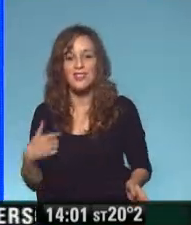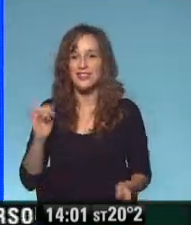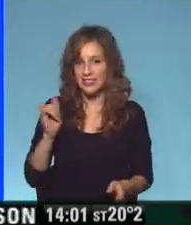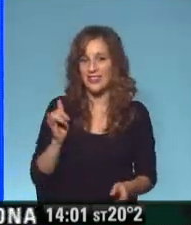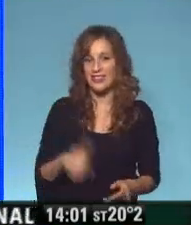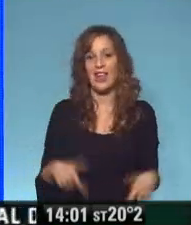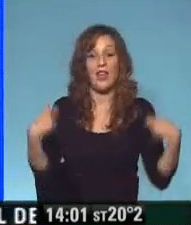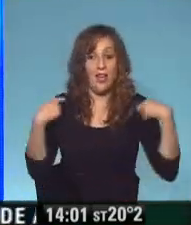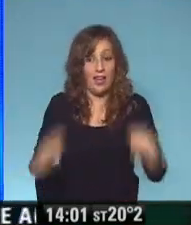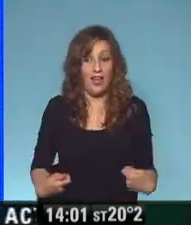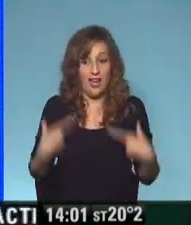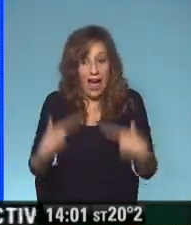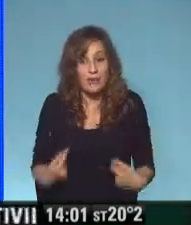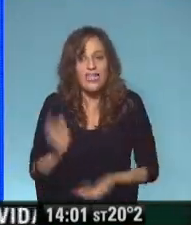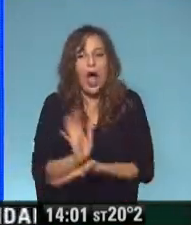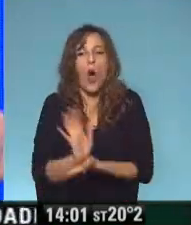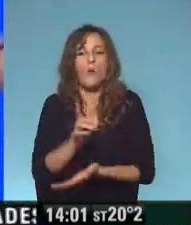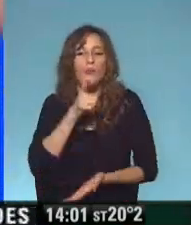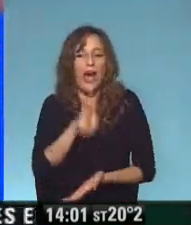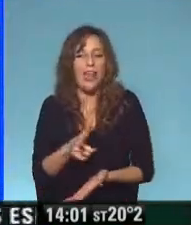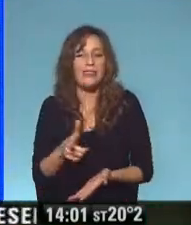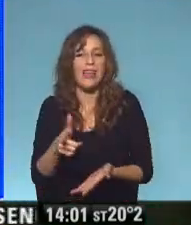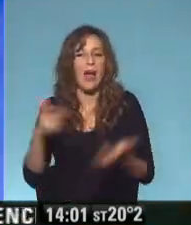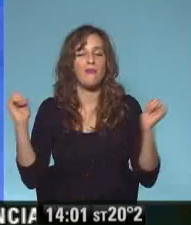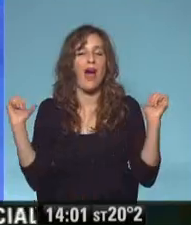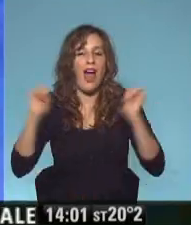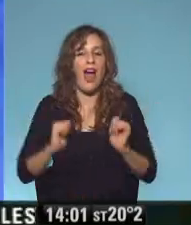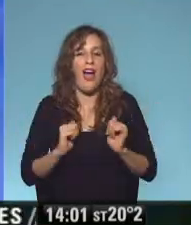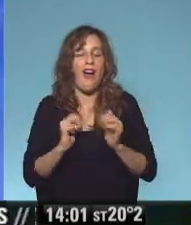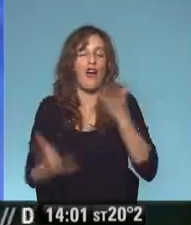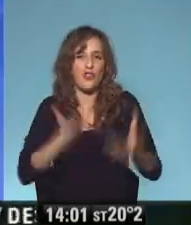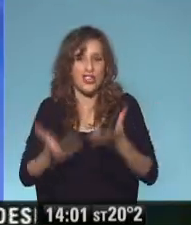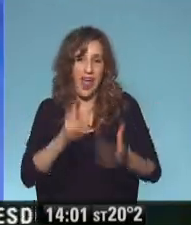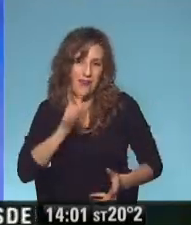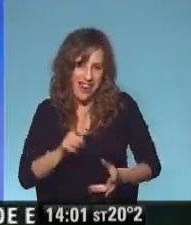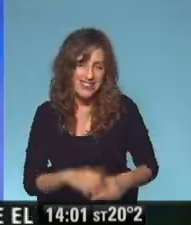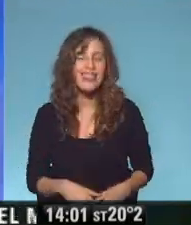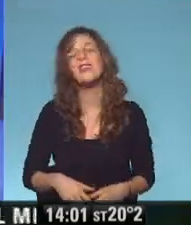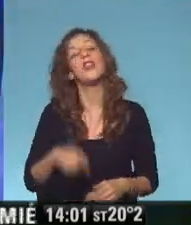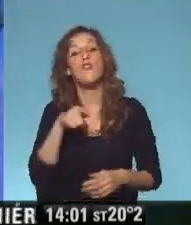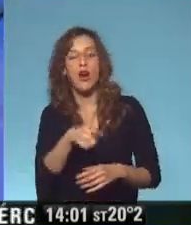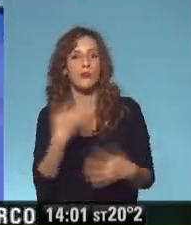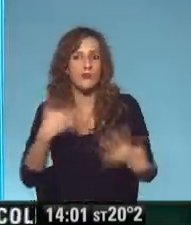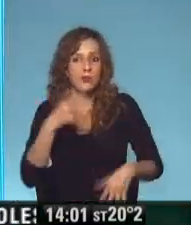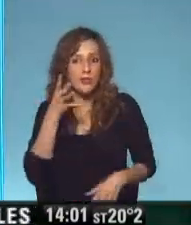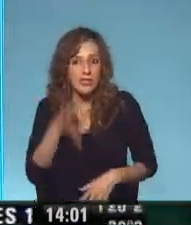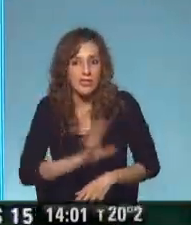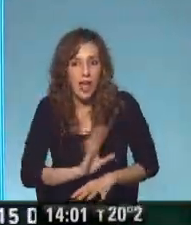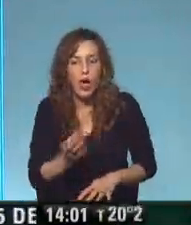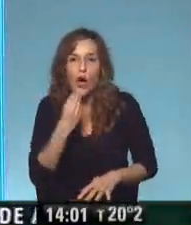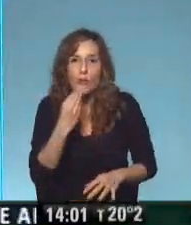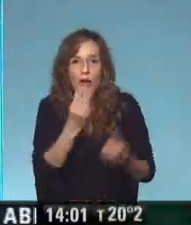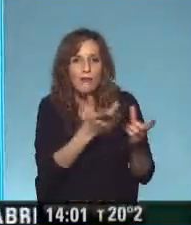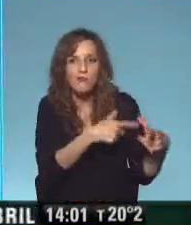delantal, mira. No, es lindo. Hoy me saco la camisa y hago el picnic. Ponemos acá. Ahí. Es un picnic muy elaborado el tuyo. Que es como y bueno, para es un picnic